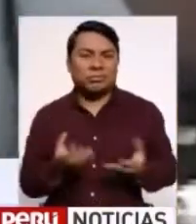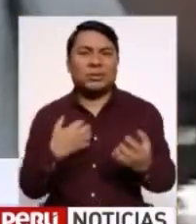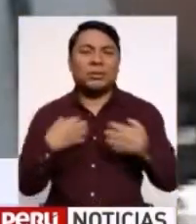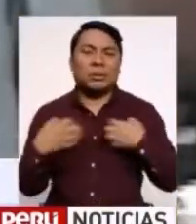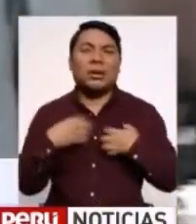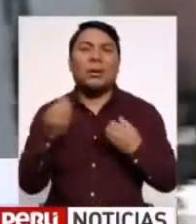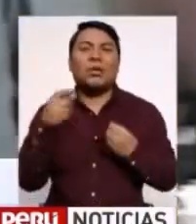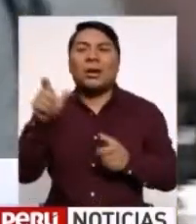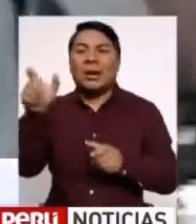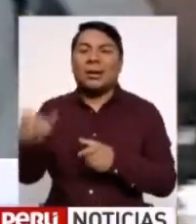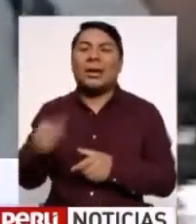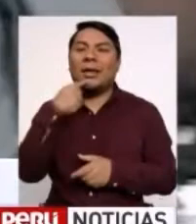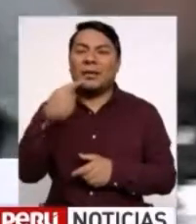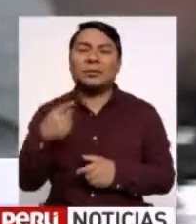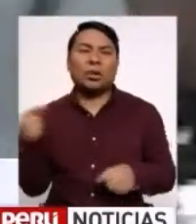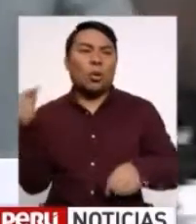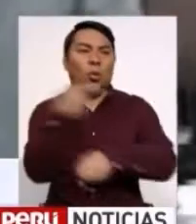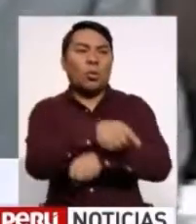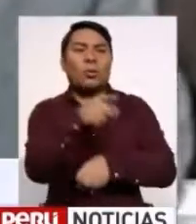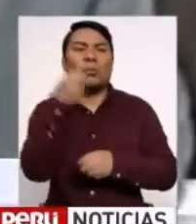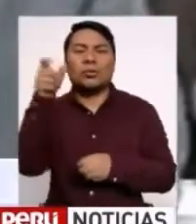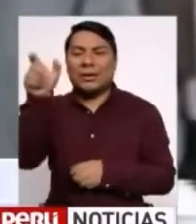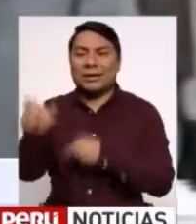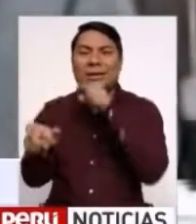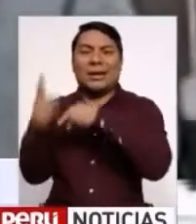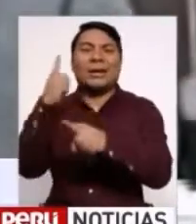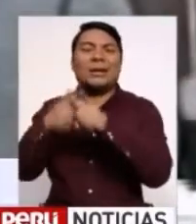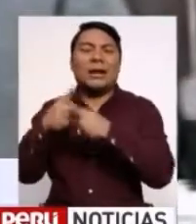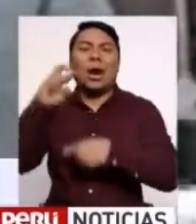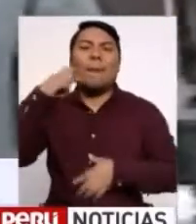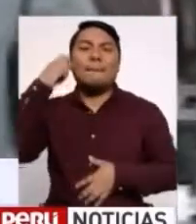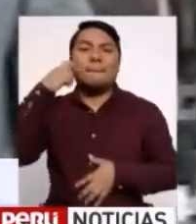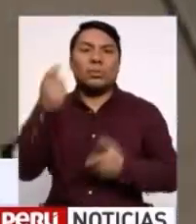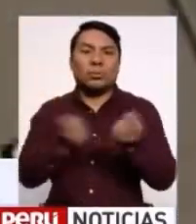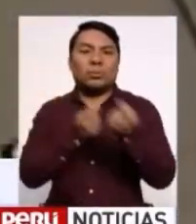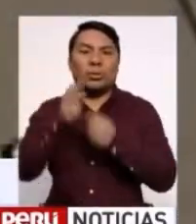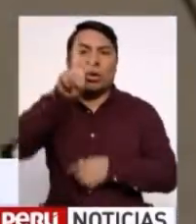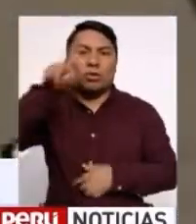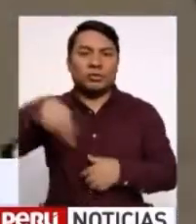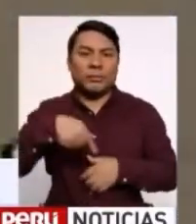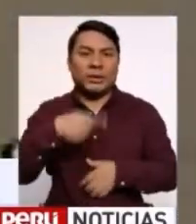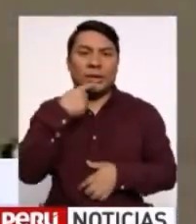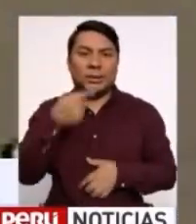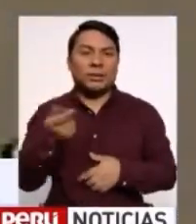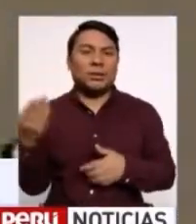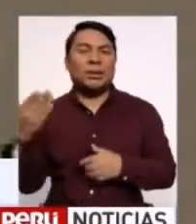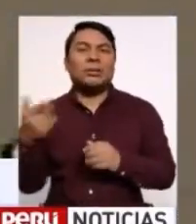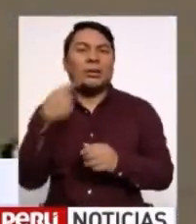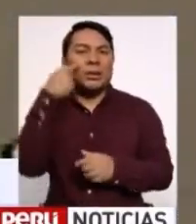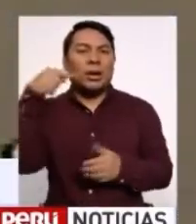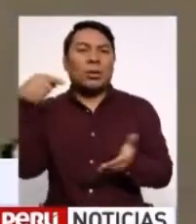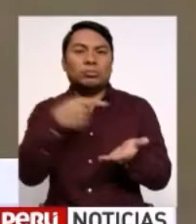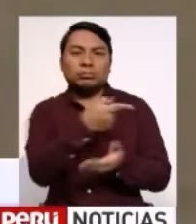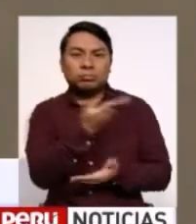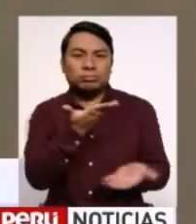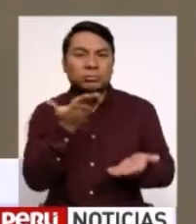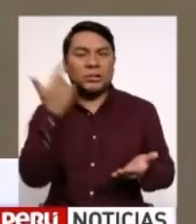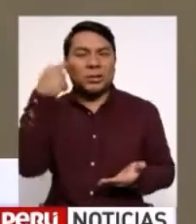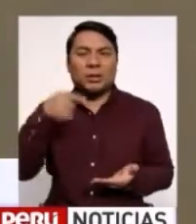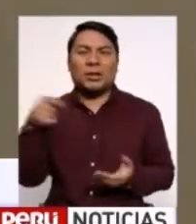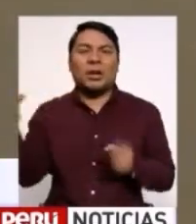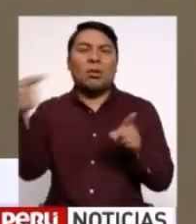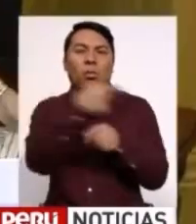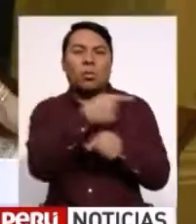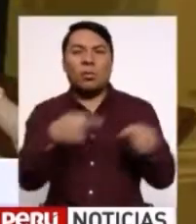denuncia de extorsión en su contra por un ex funcionario de uno en el año 2000 dijo que estas denuncias no son casuales pues